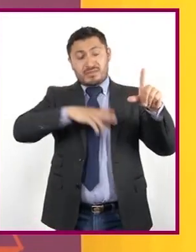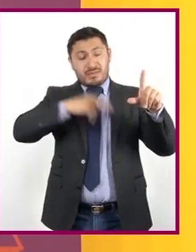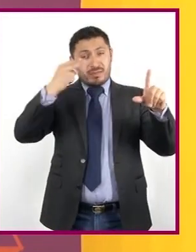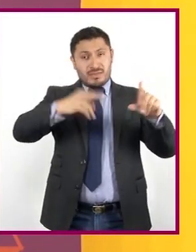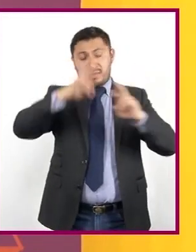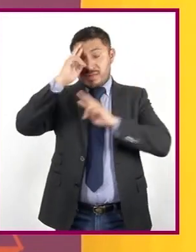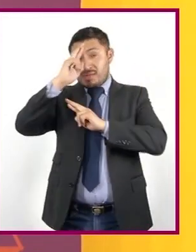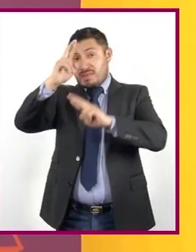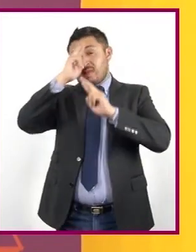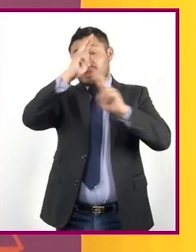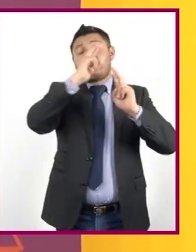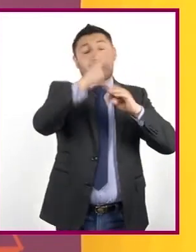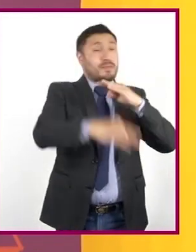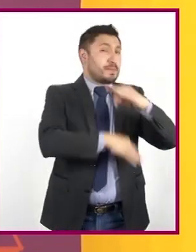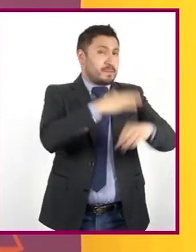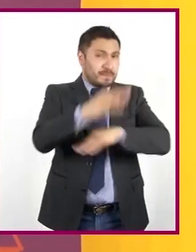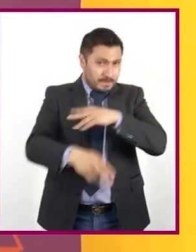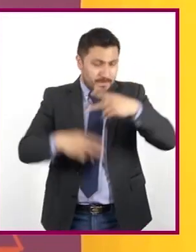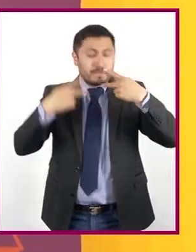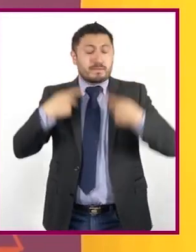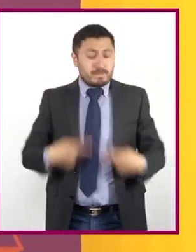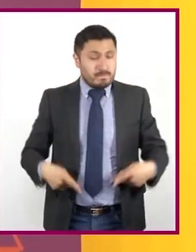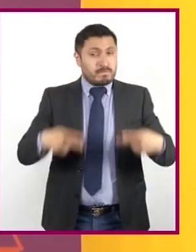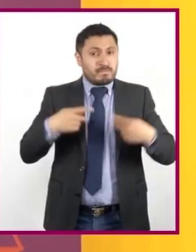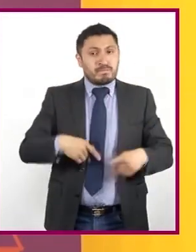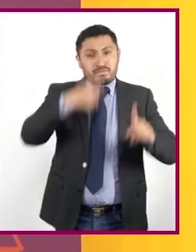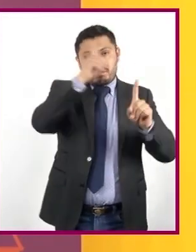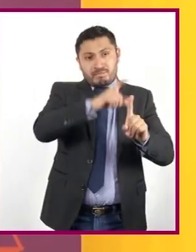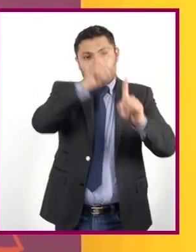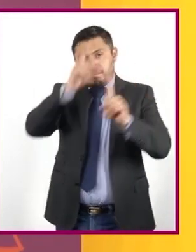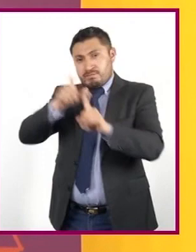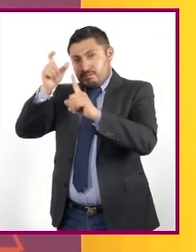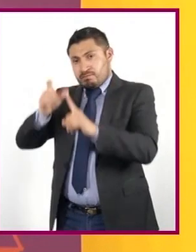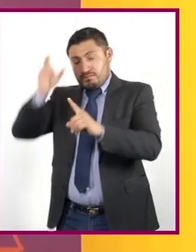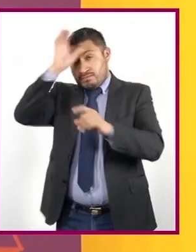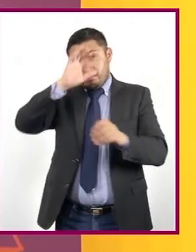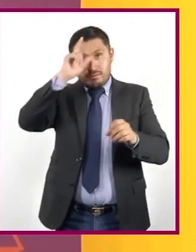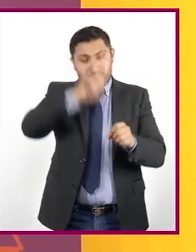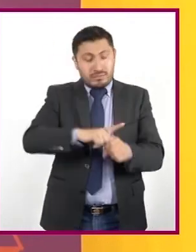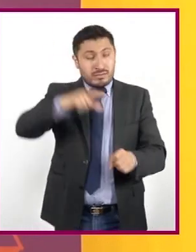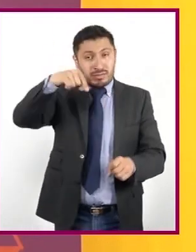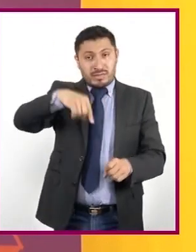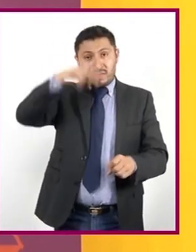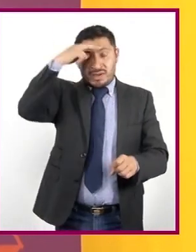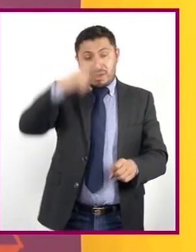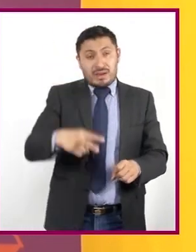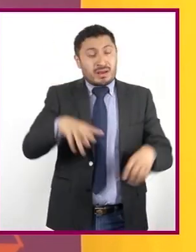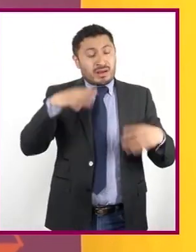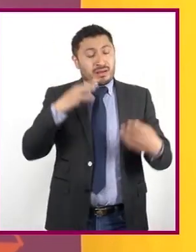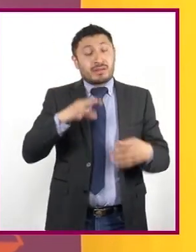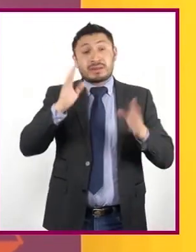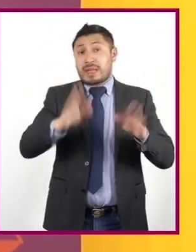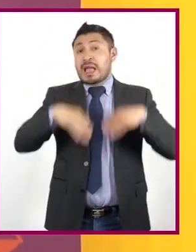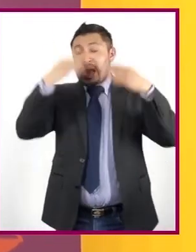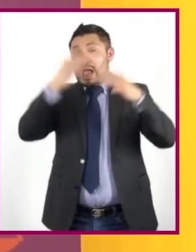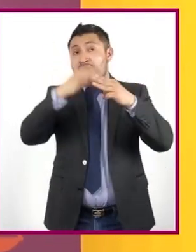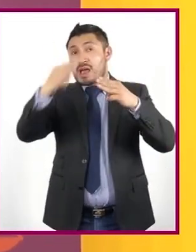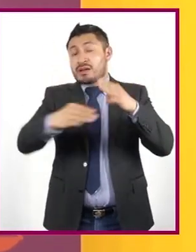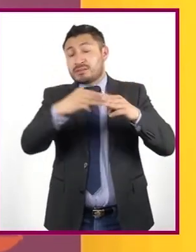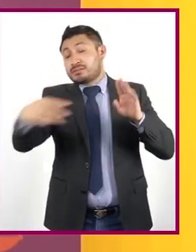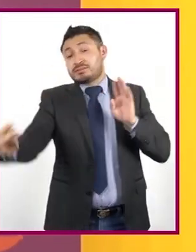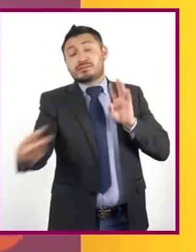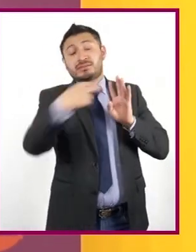respeto a todas las personas con sus respectivas culturas que hacen de México ante el mundo un